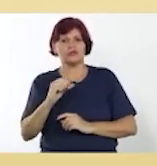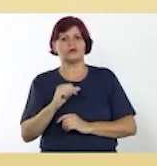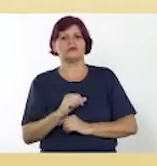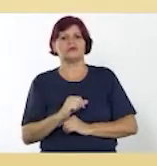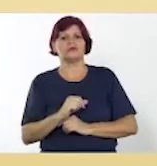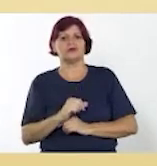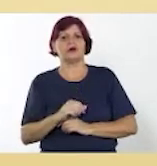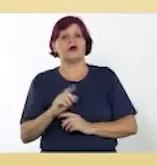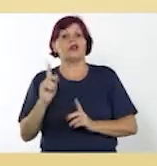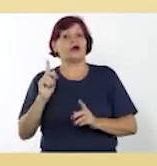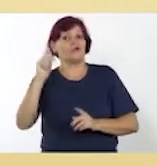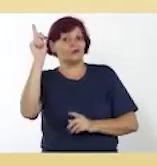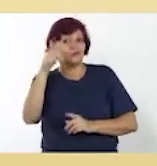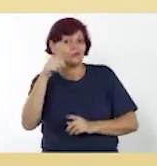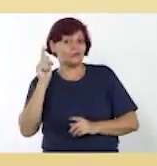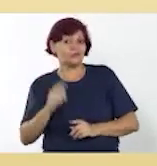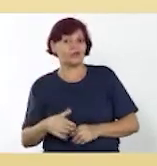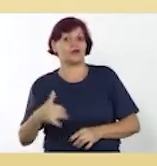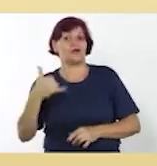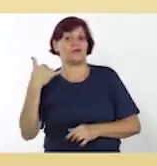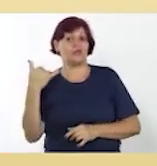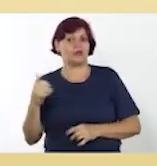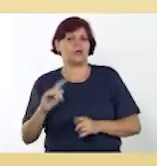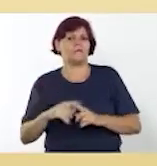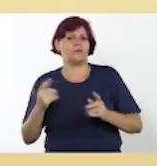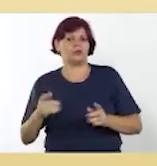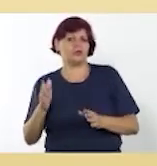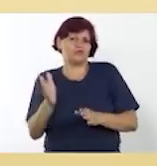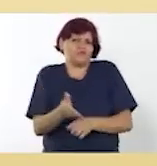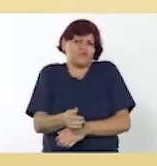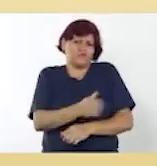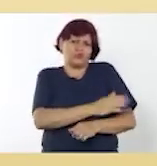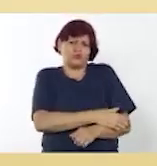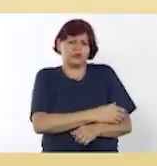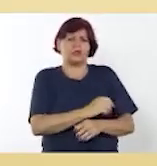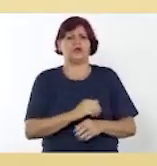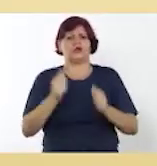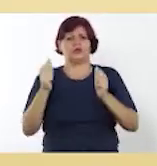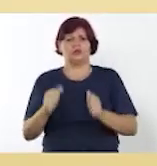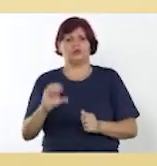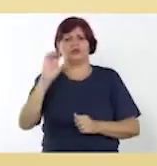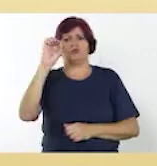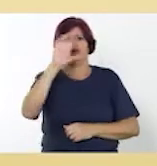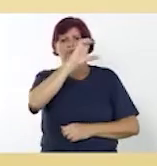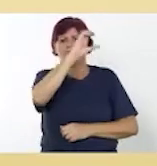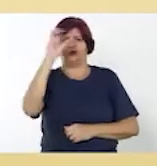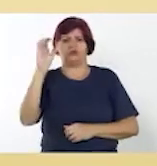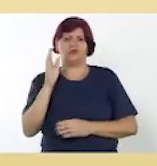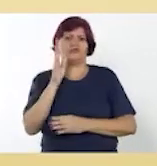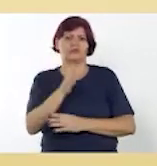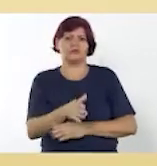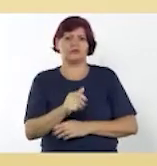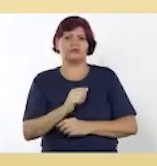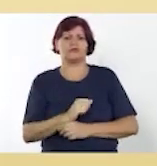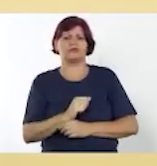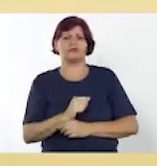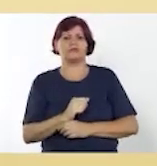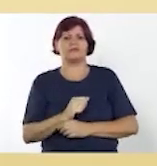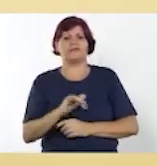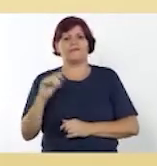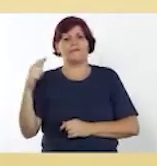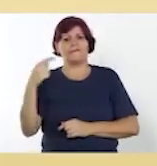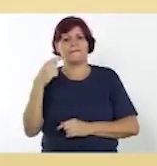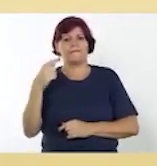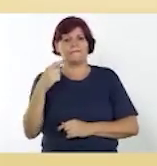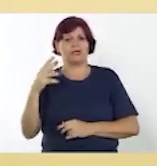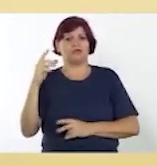la Y porque son opuestos y nos queda la ecuación directamente menos X más 2 y